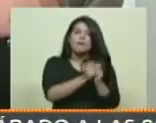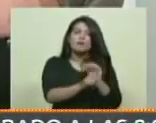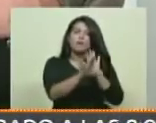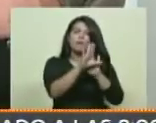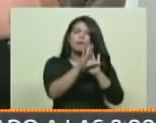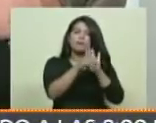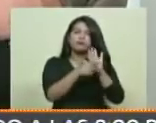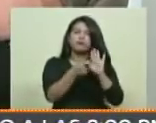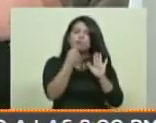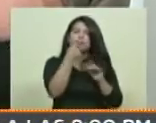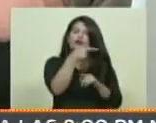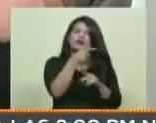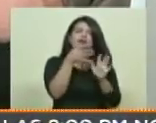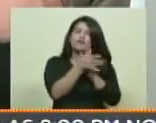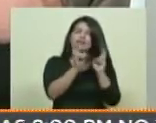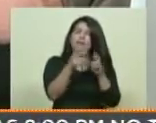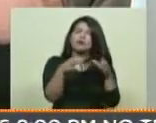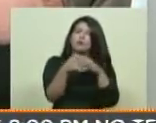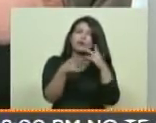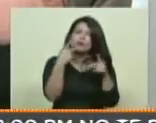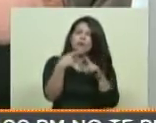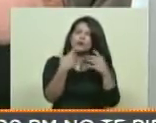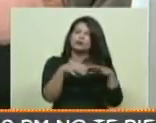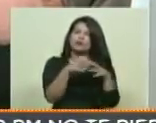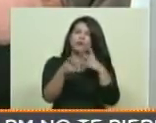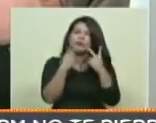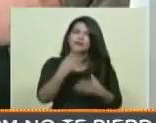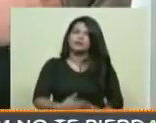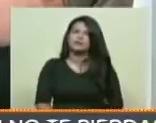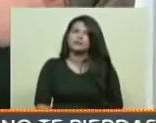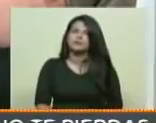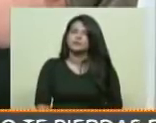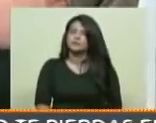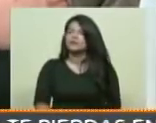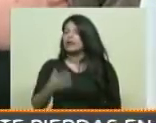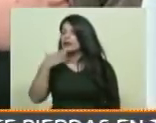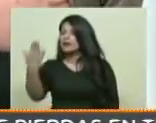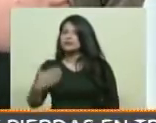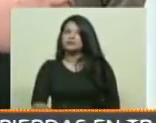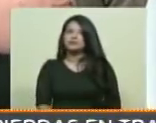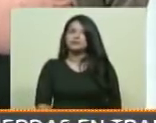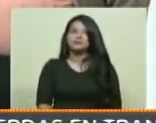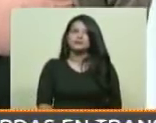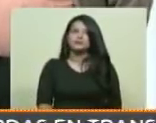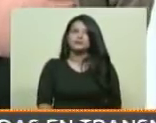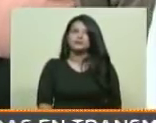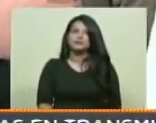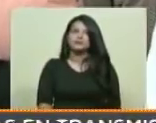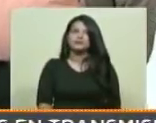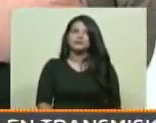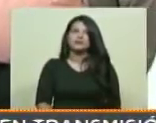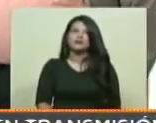bastante particular con respecto a los partidos y organizaciones políticas. Gracias. Bueno, en efecto,